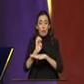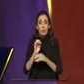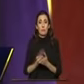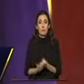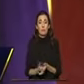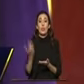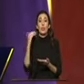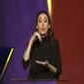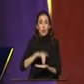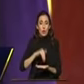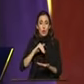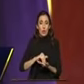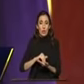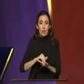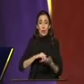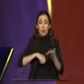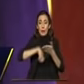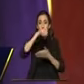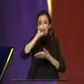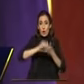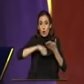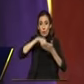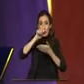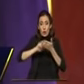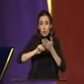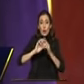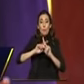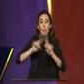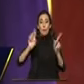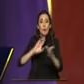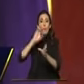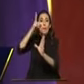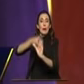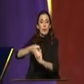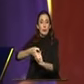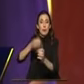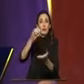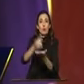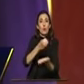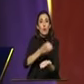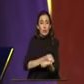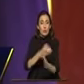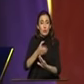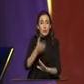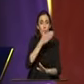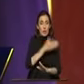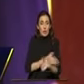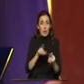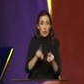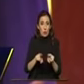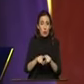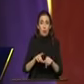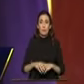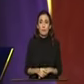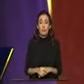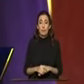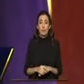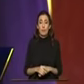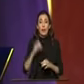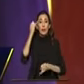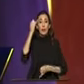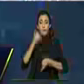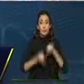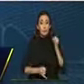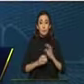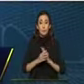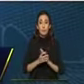retomamos la modalidad de contratos de participación. También emprendimos el más importante desarrollo petrolero de las últimas